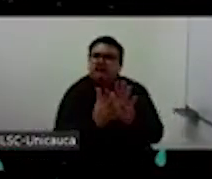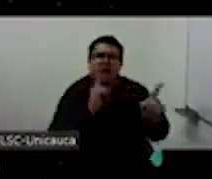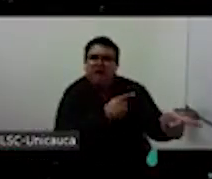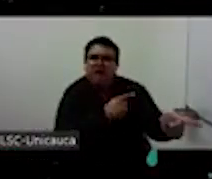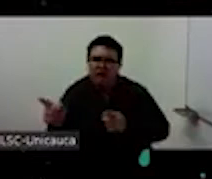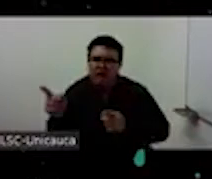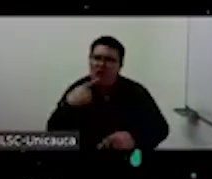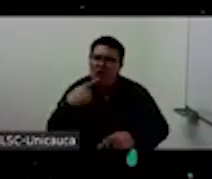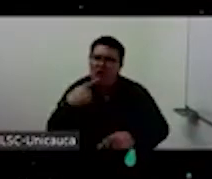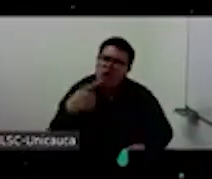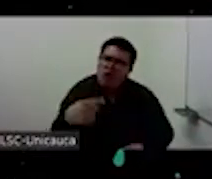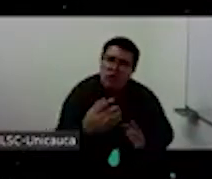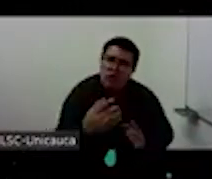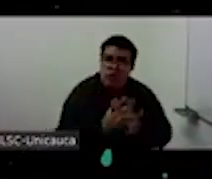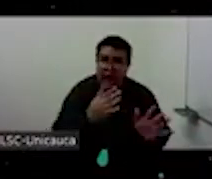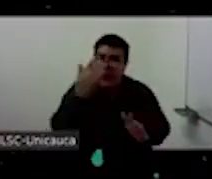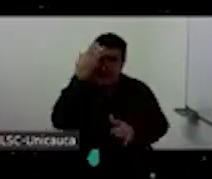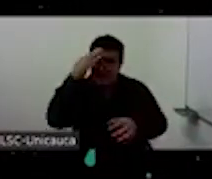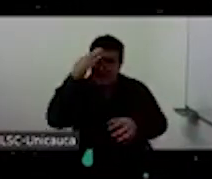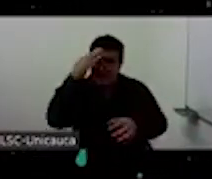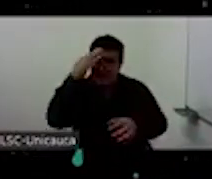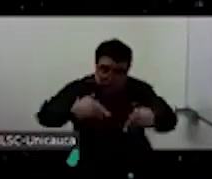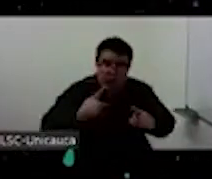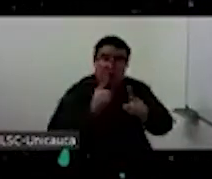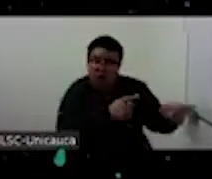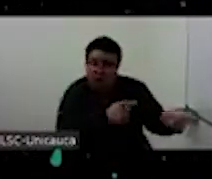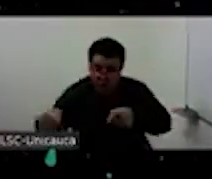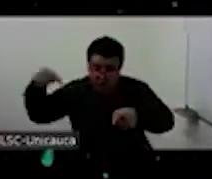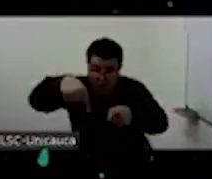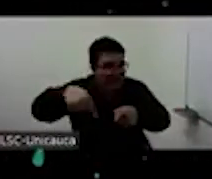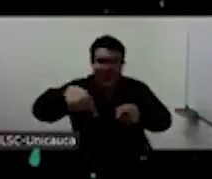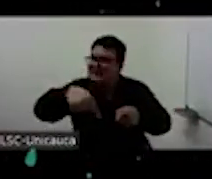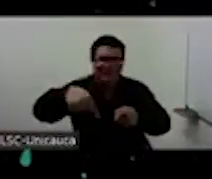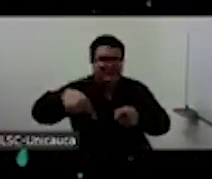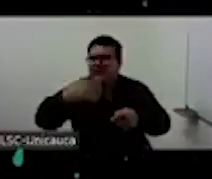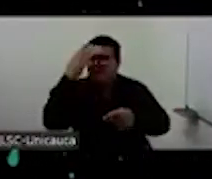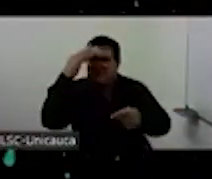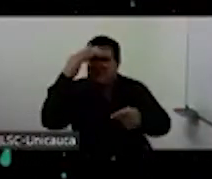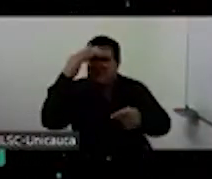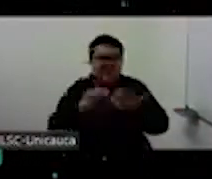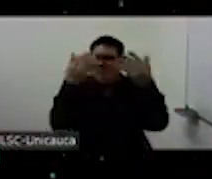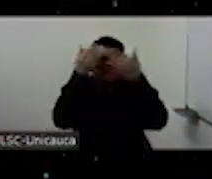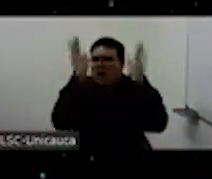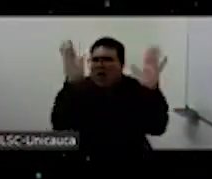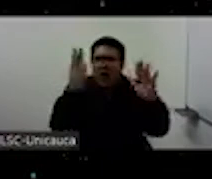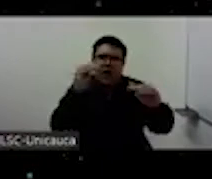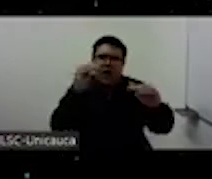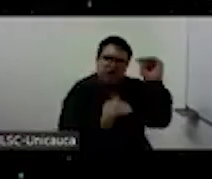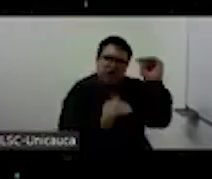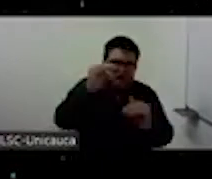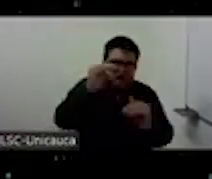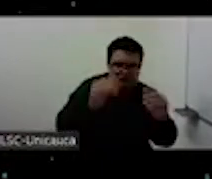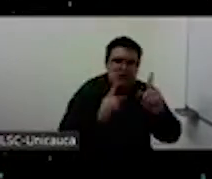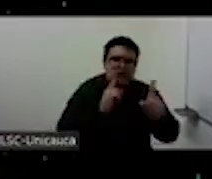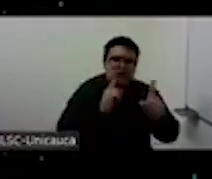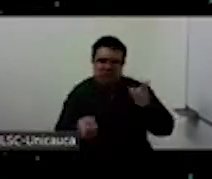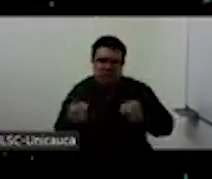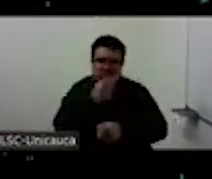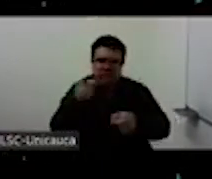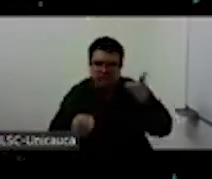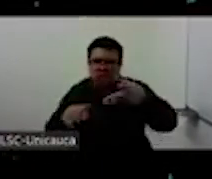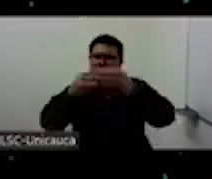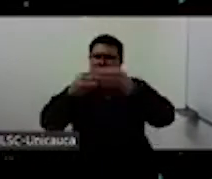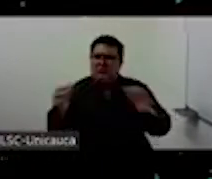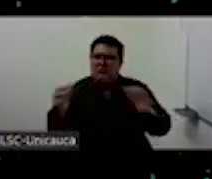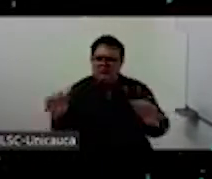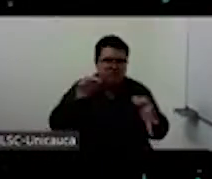sin ser una narración lineal, porque esta se presenta de manera abierta, porque permite una infinidad de formas, de